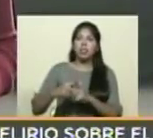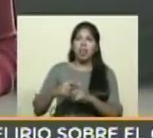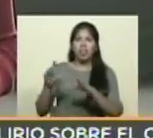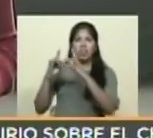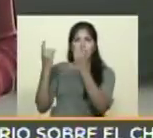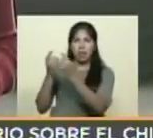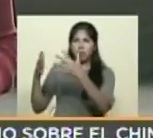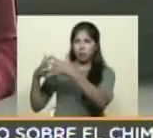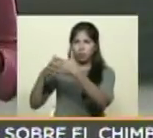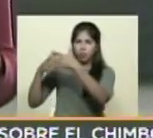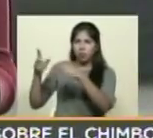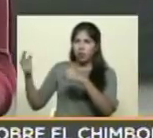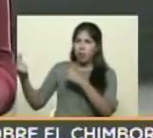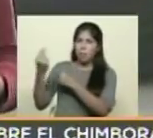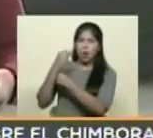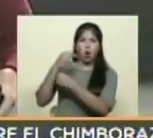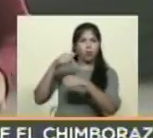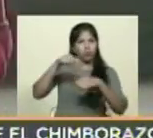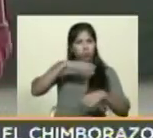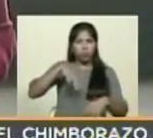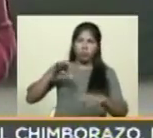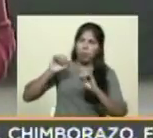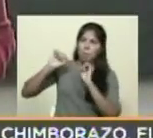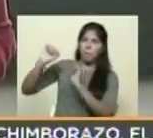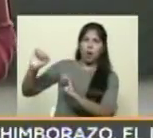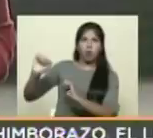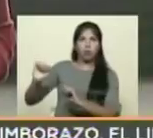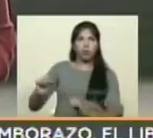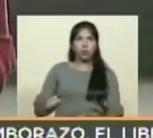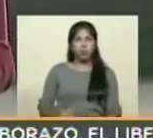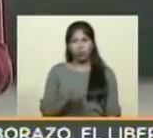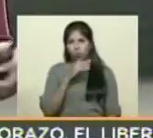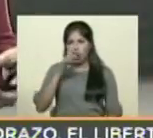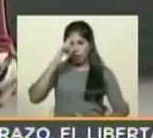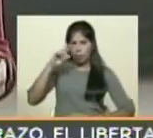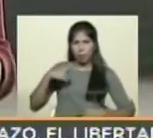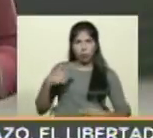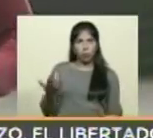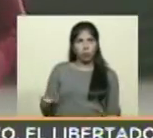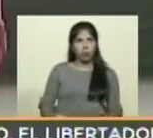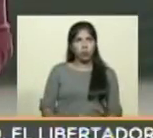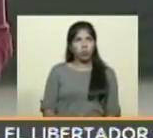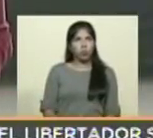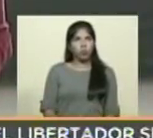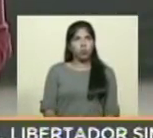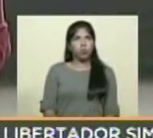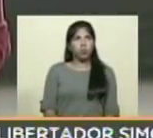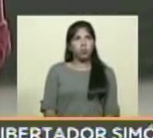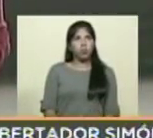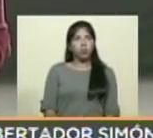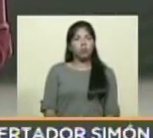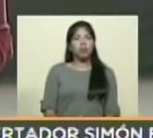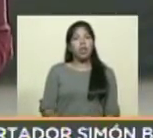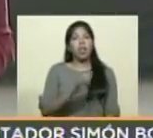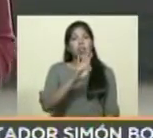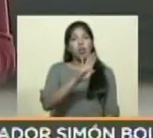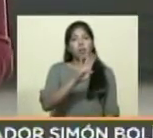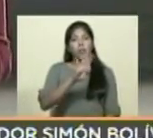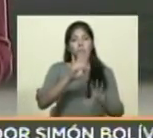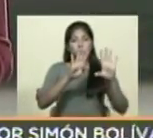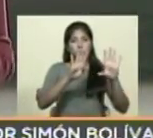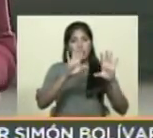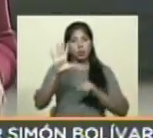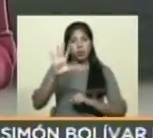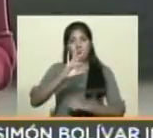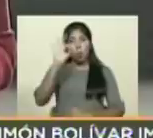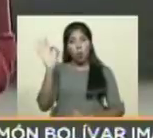del Departamento de Estados y las han calificado como injerencistas nuevamente. También, de igual forma, se ha informado que el 95%